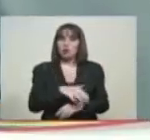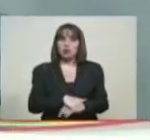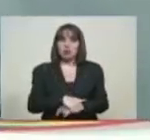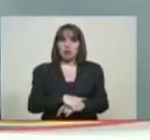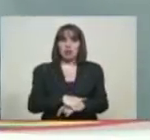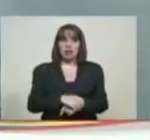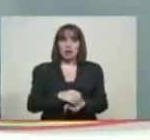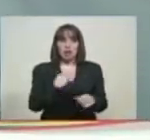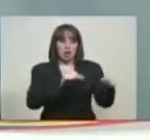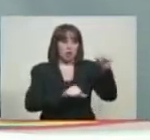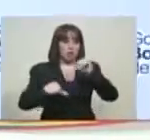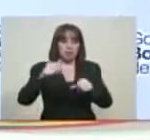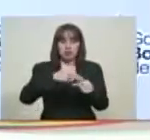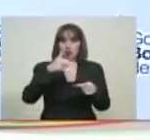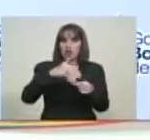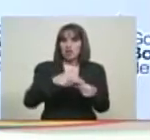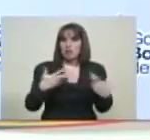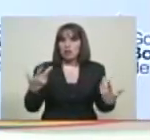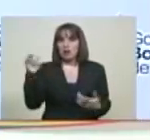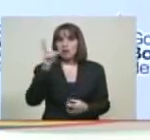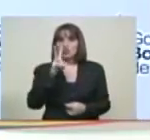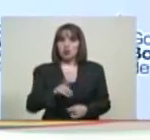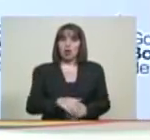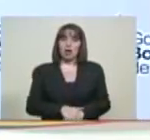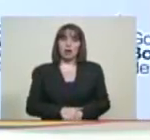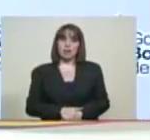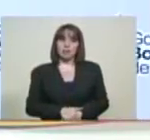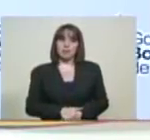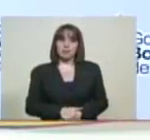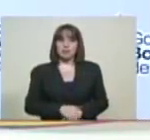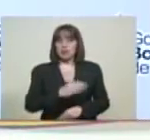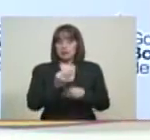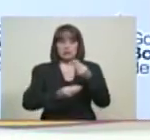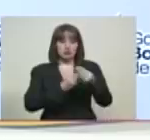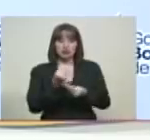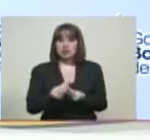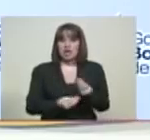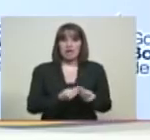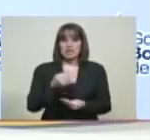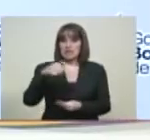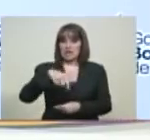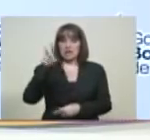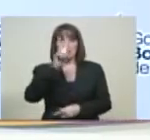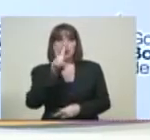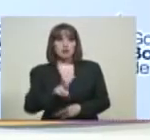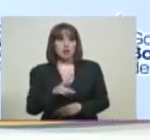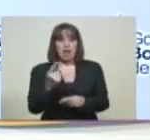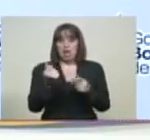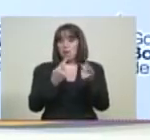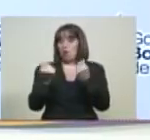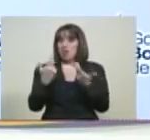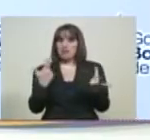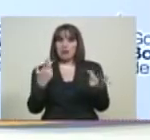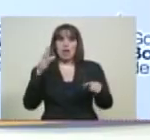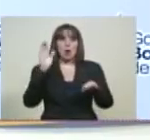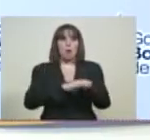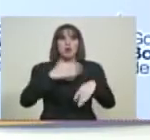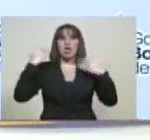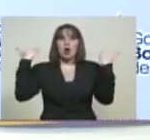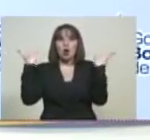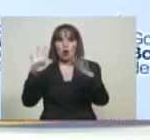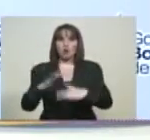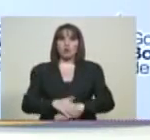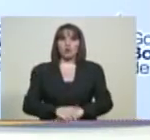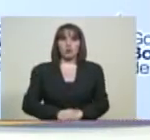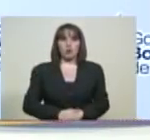la petroquímica venezolana y si esto es producto nacional en bolívares porque me le